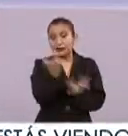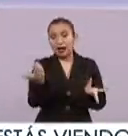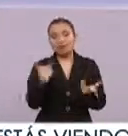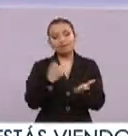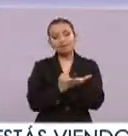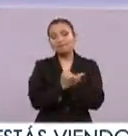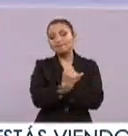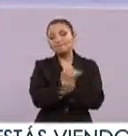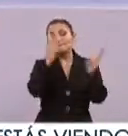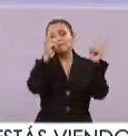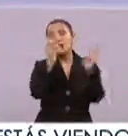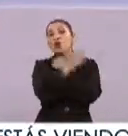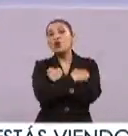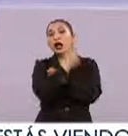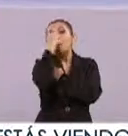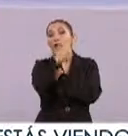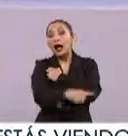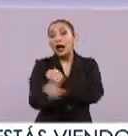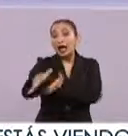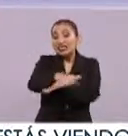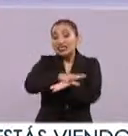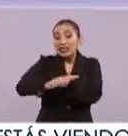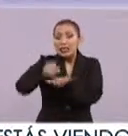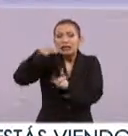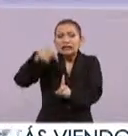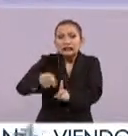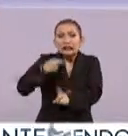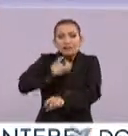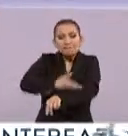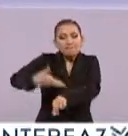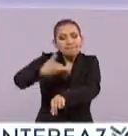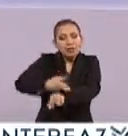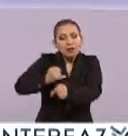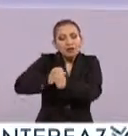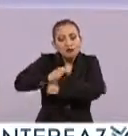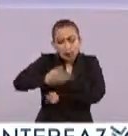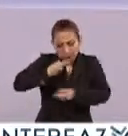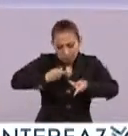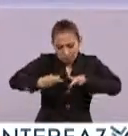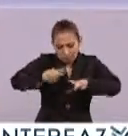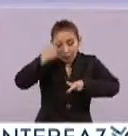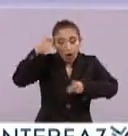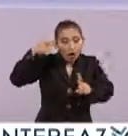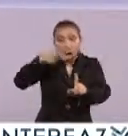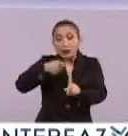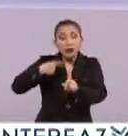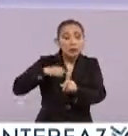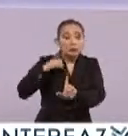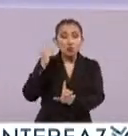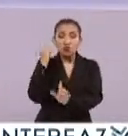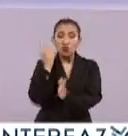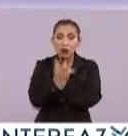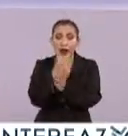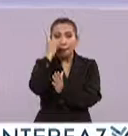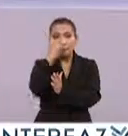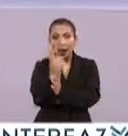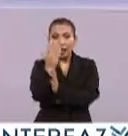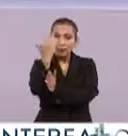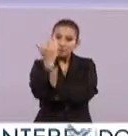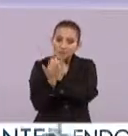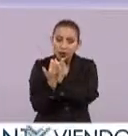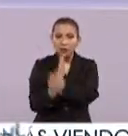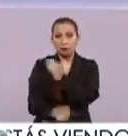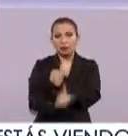se define a la educación para desastres como el procesamiento de información con el propósito explícito de reducir